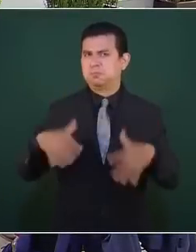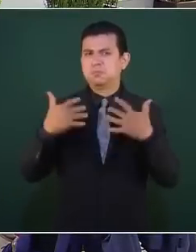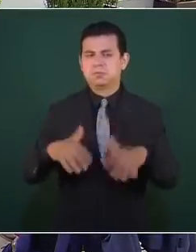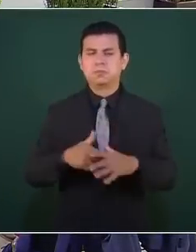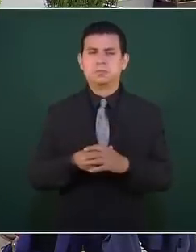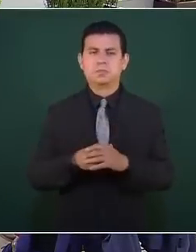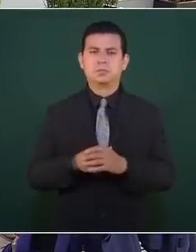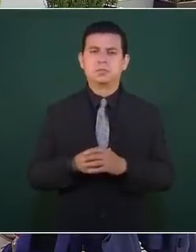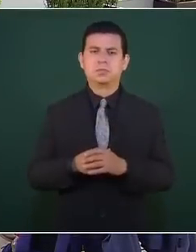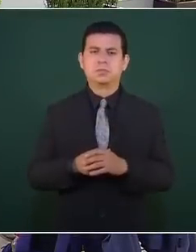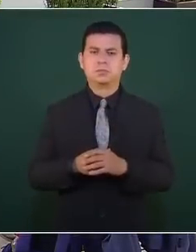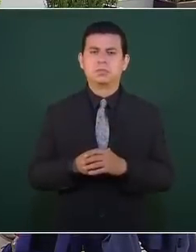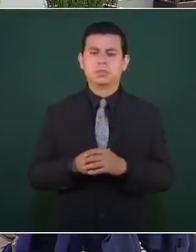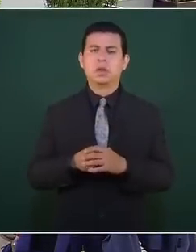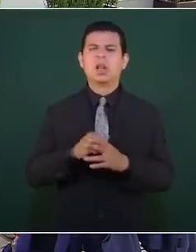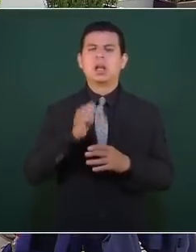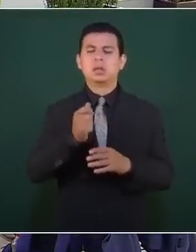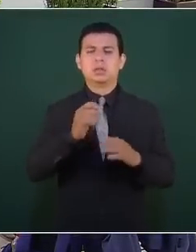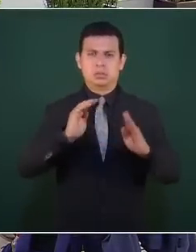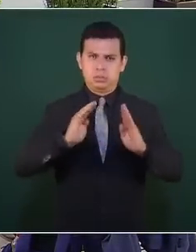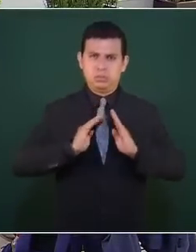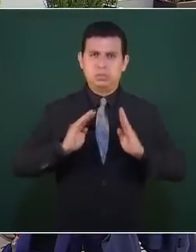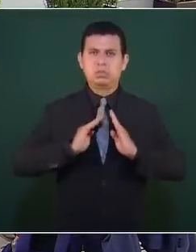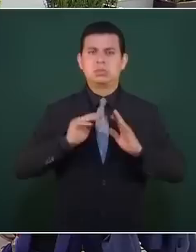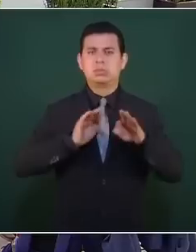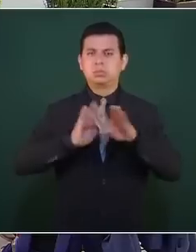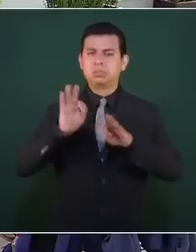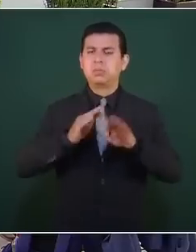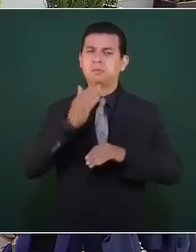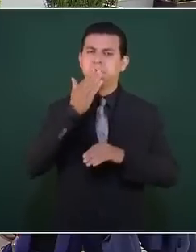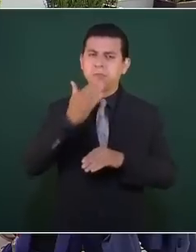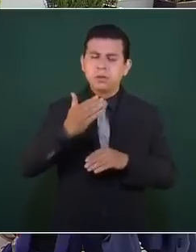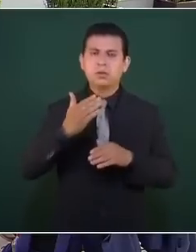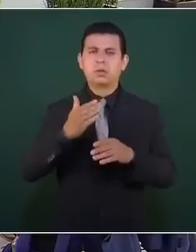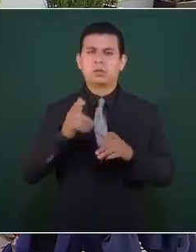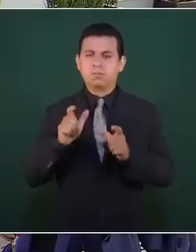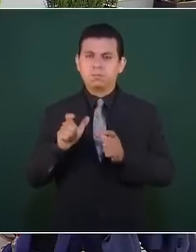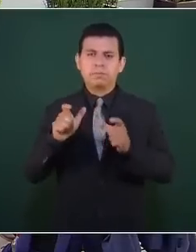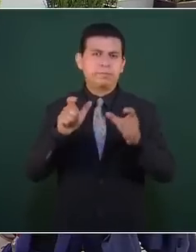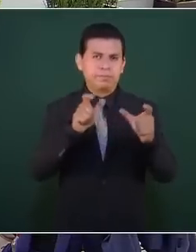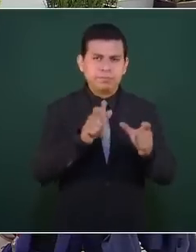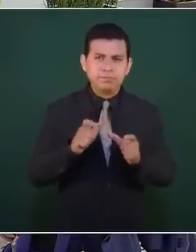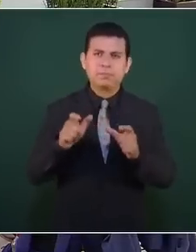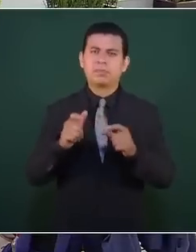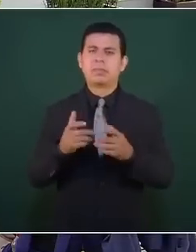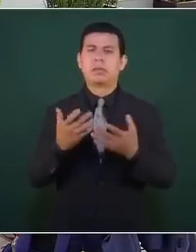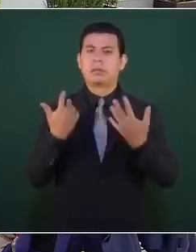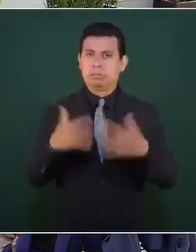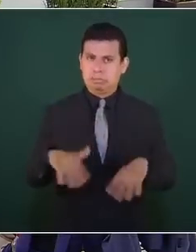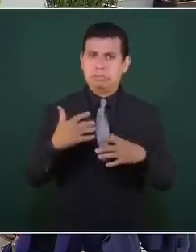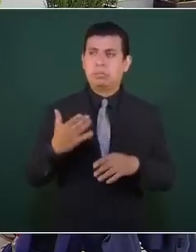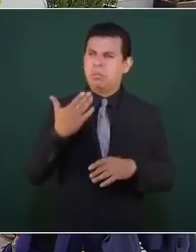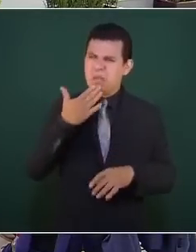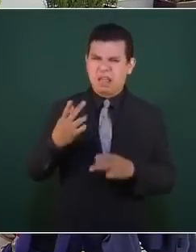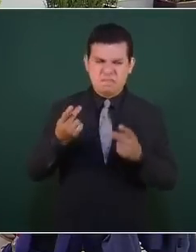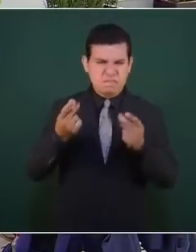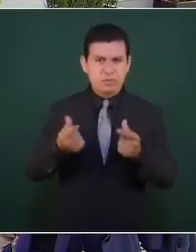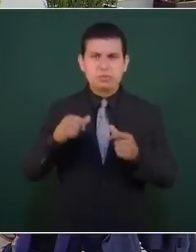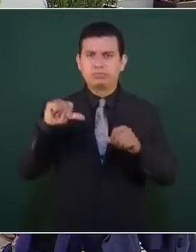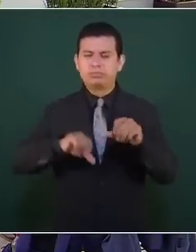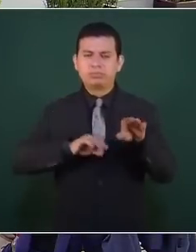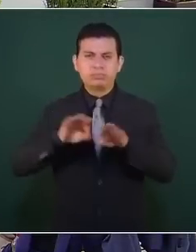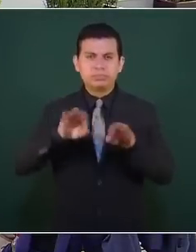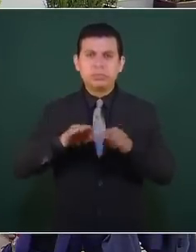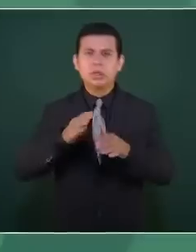haber intervenido, recibieron una instrucción y de inmediato se